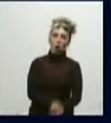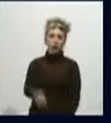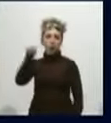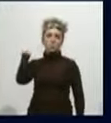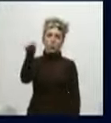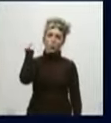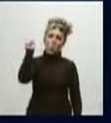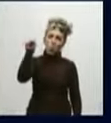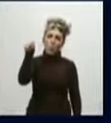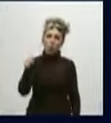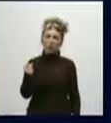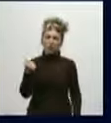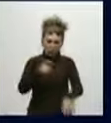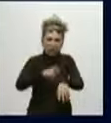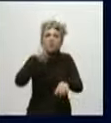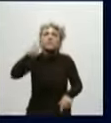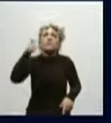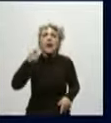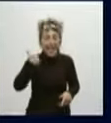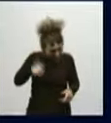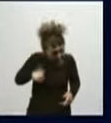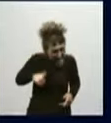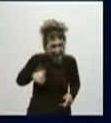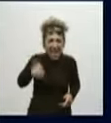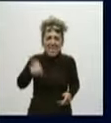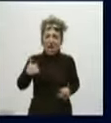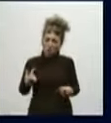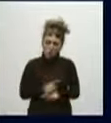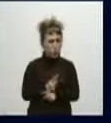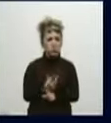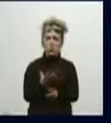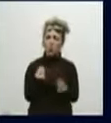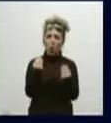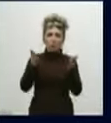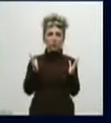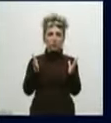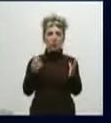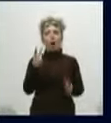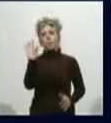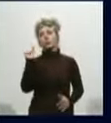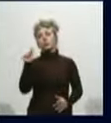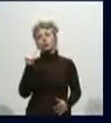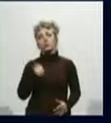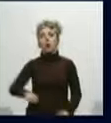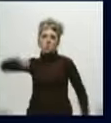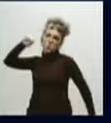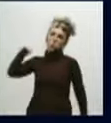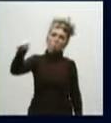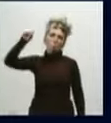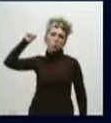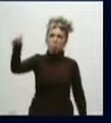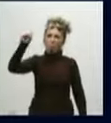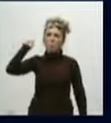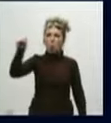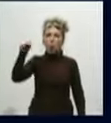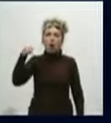puerta, pum, pum, pum, pum, te queda mucho, y dice, ya voy, que estoy nerviosa. A los 20 minutos aquel hombre no aguantaba más. ¡Bum, bum, bum, bum, bum, bum! Dice,